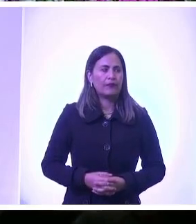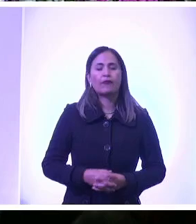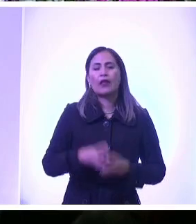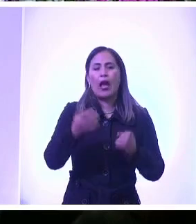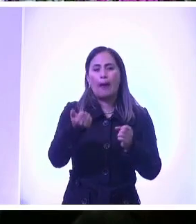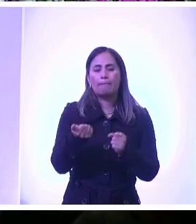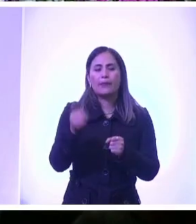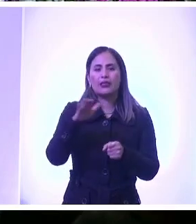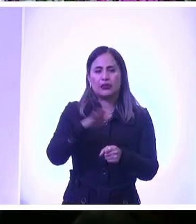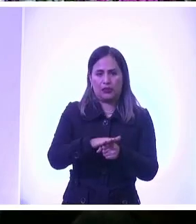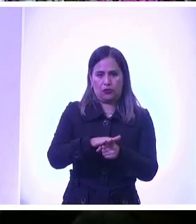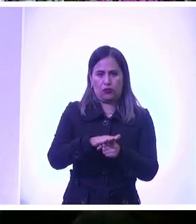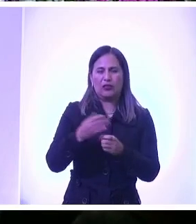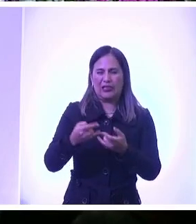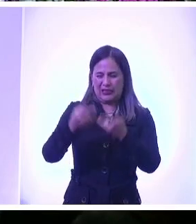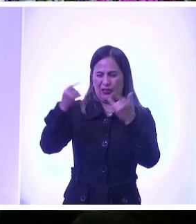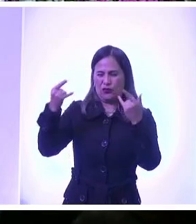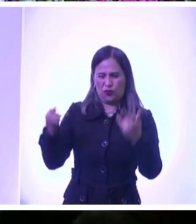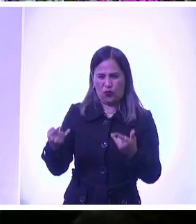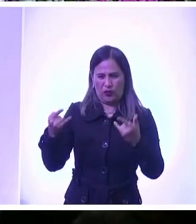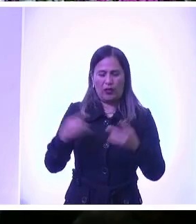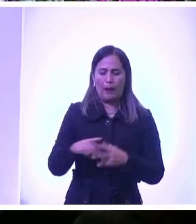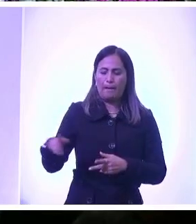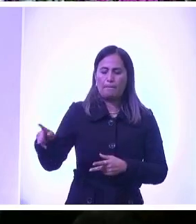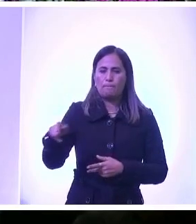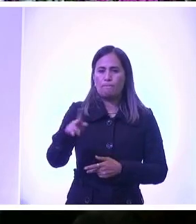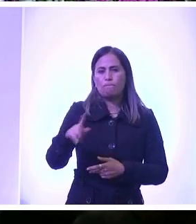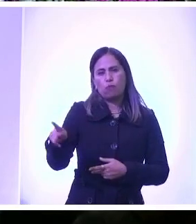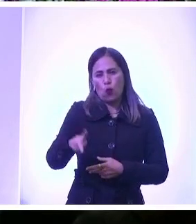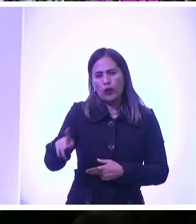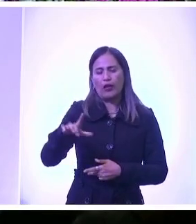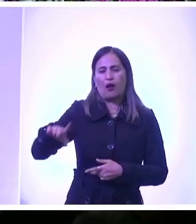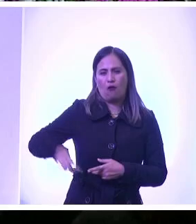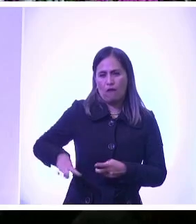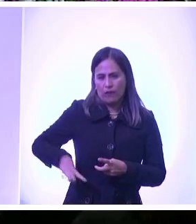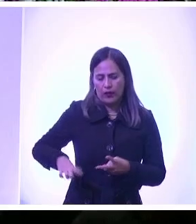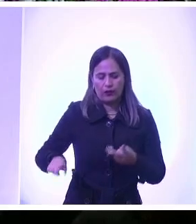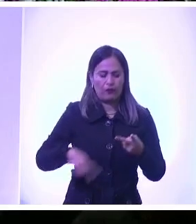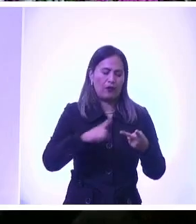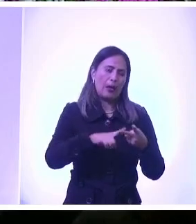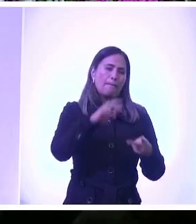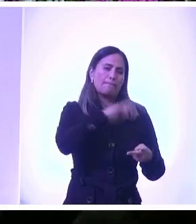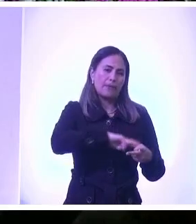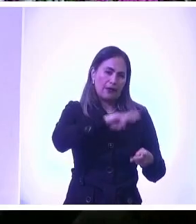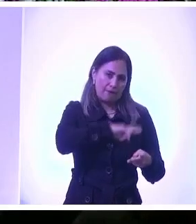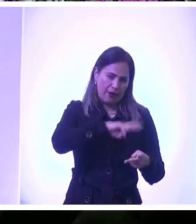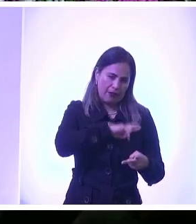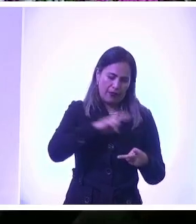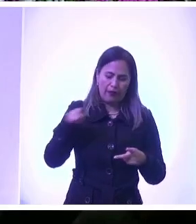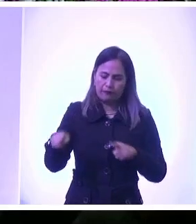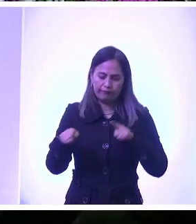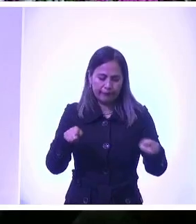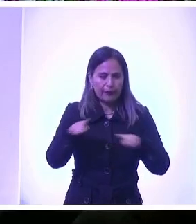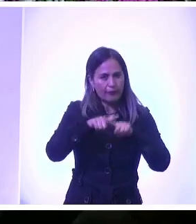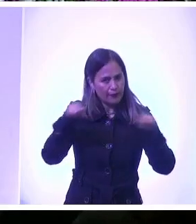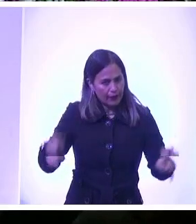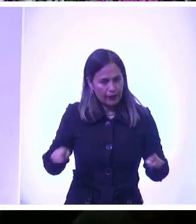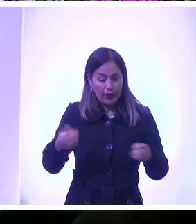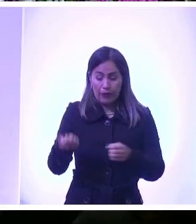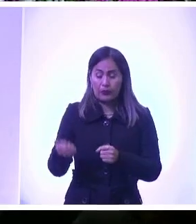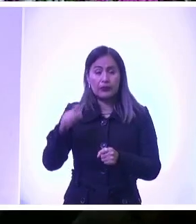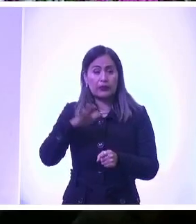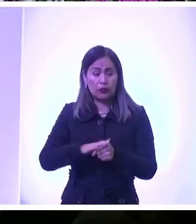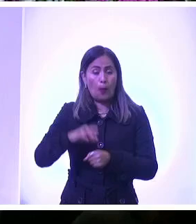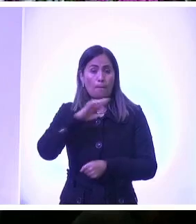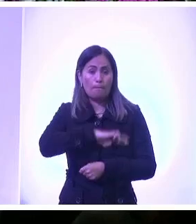administración la diferencia entre administración pública y Privada la tenemos que dejar muy claro en la administración privada tenemos como